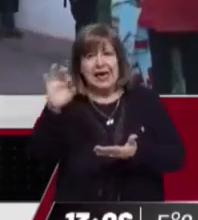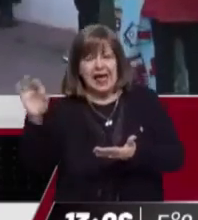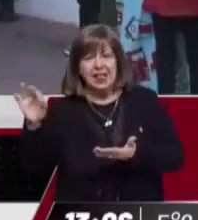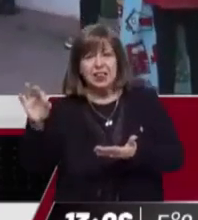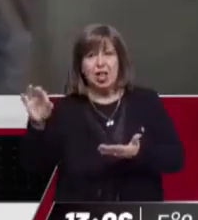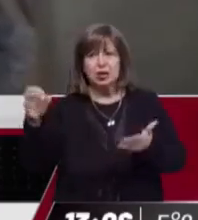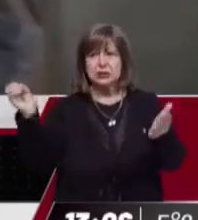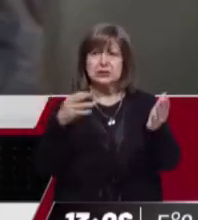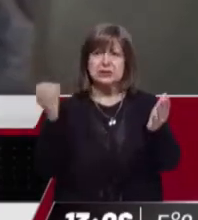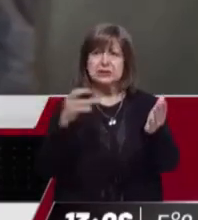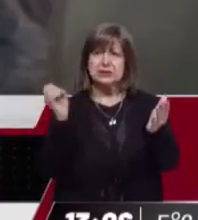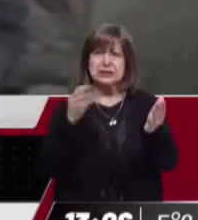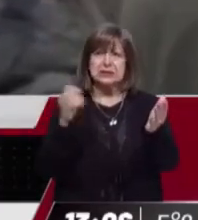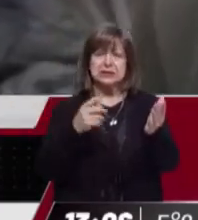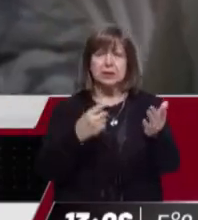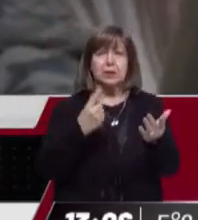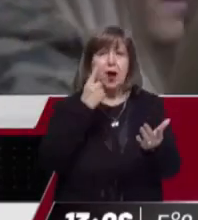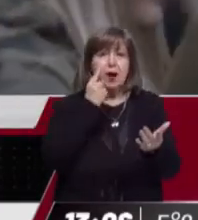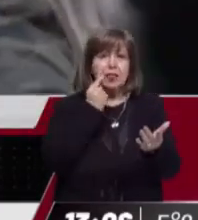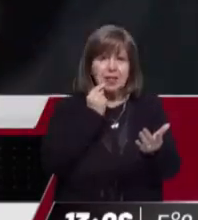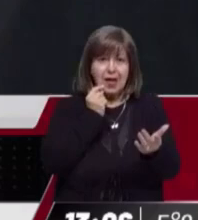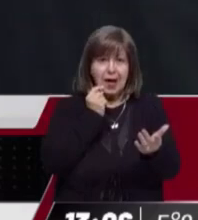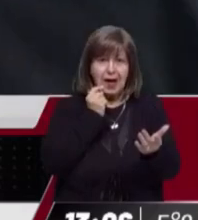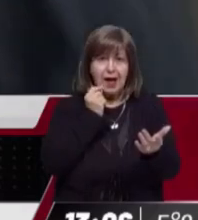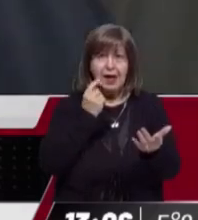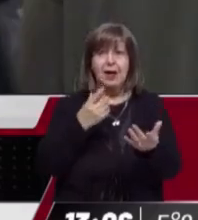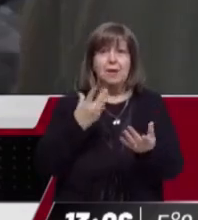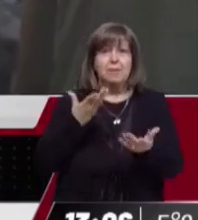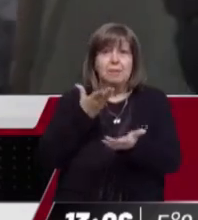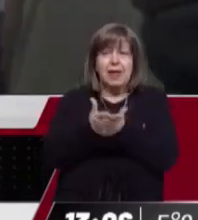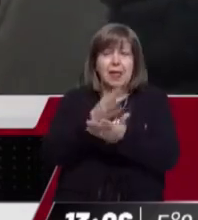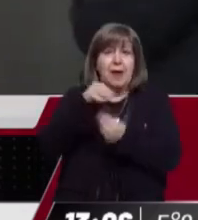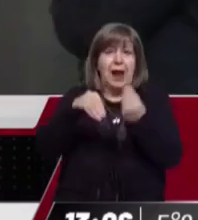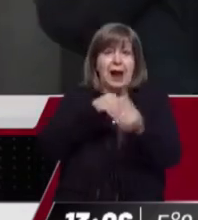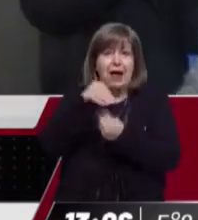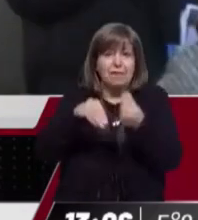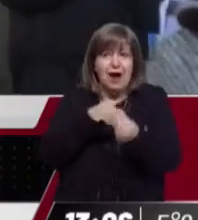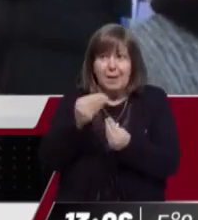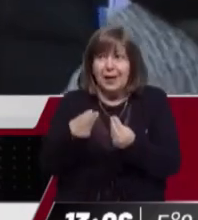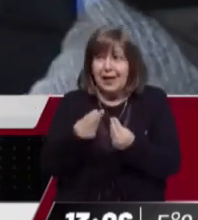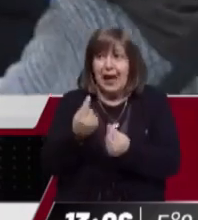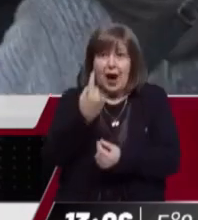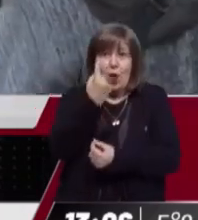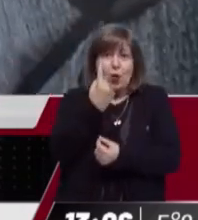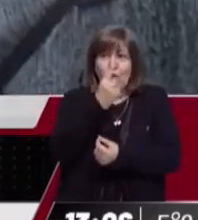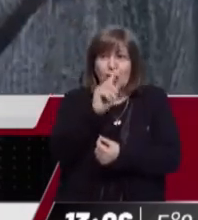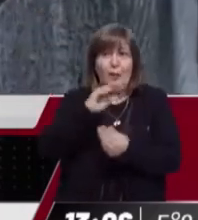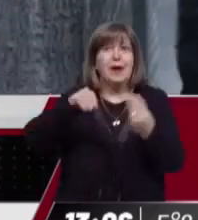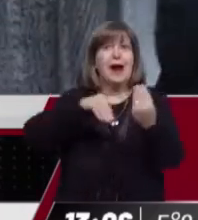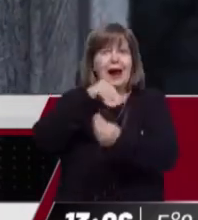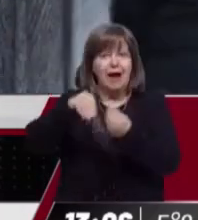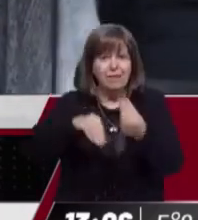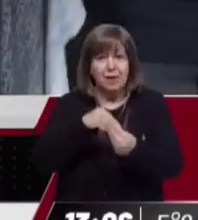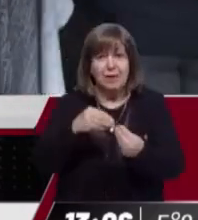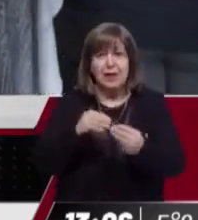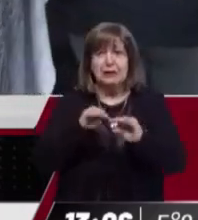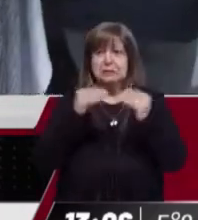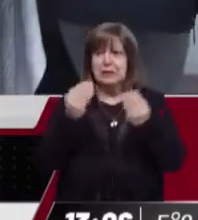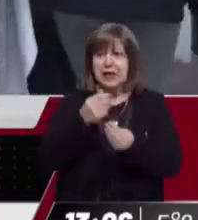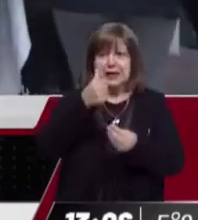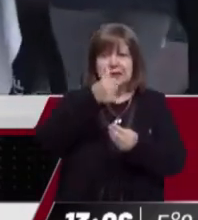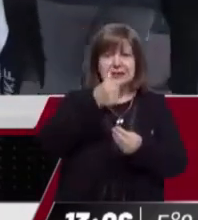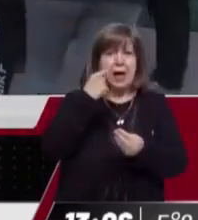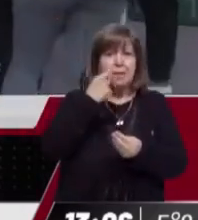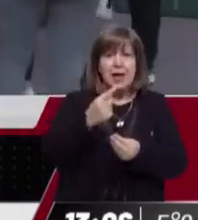correos solicitando turnos muchos de ellos para grupos familiares o sea que en realidad son entre 6000 y